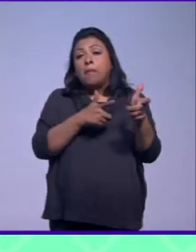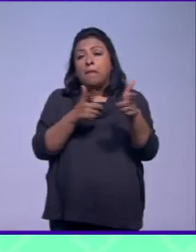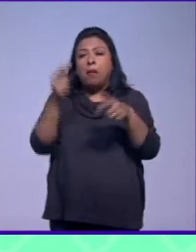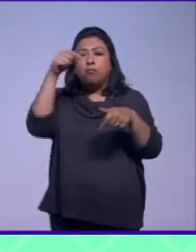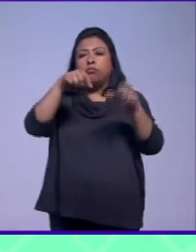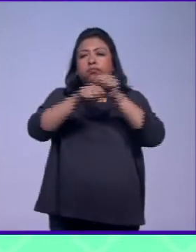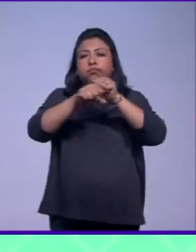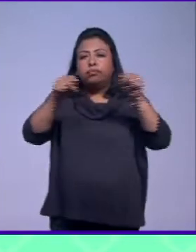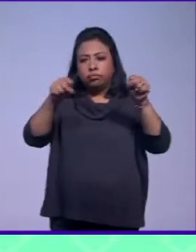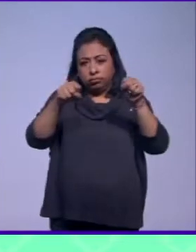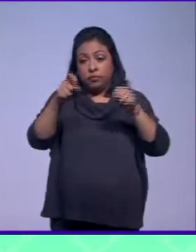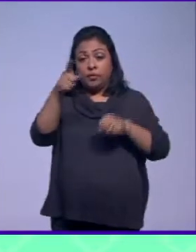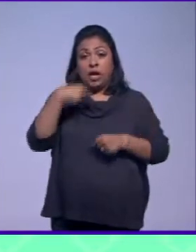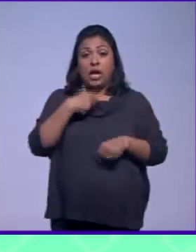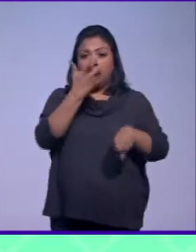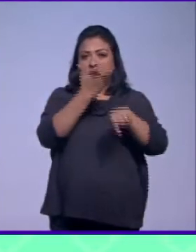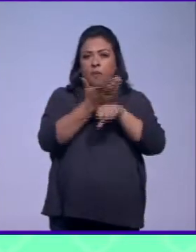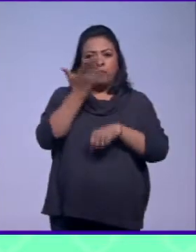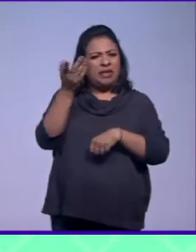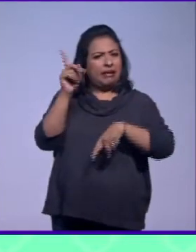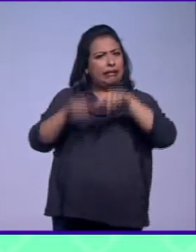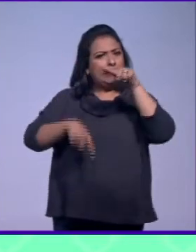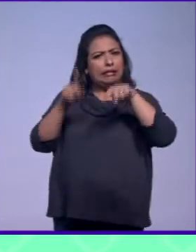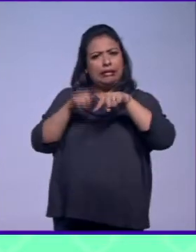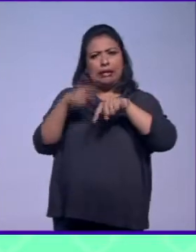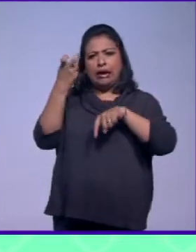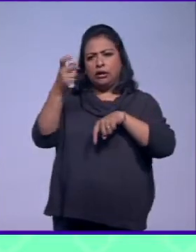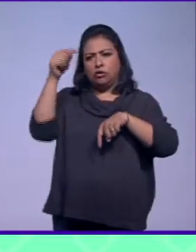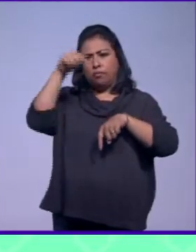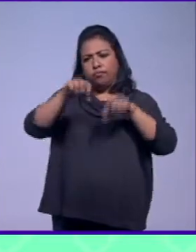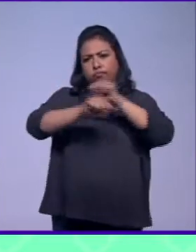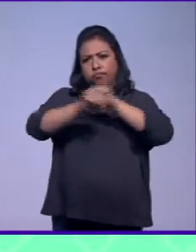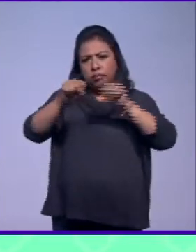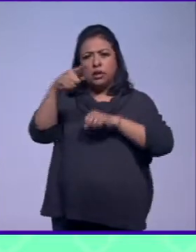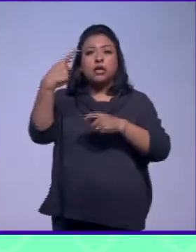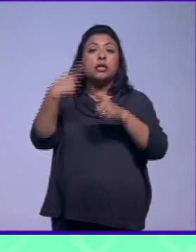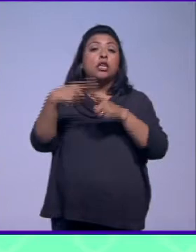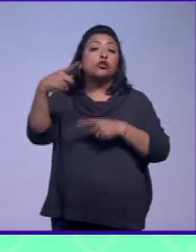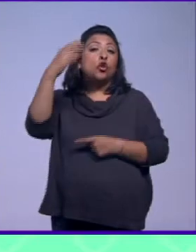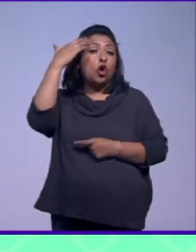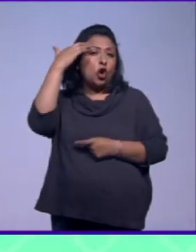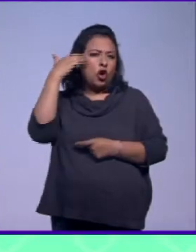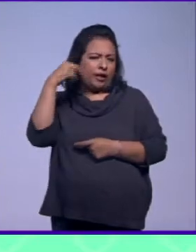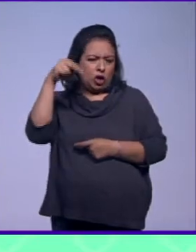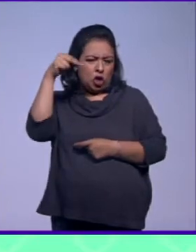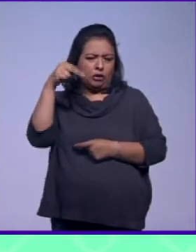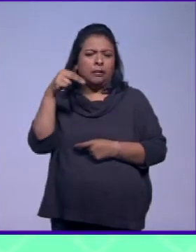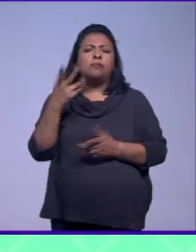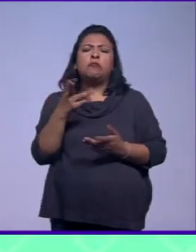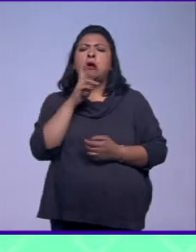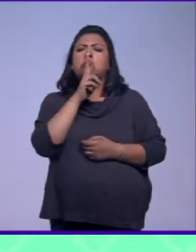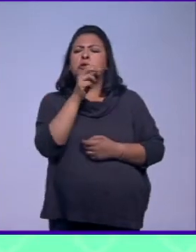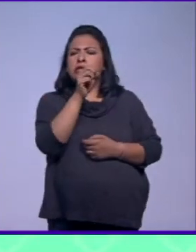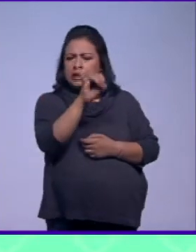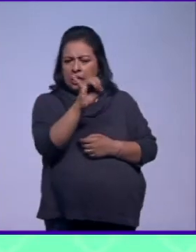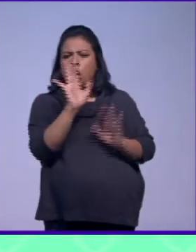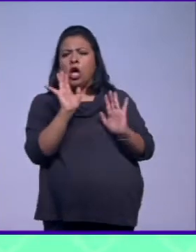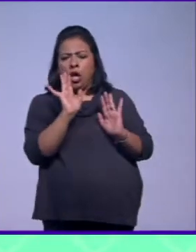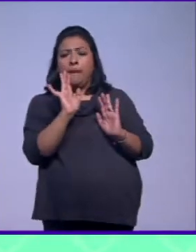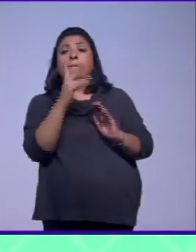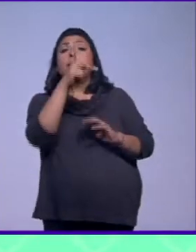en eeuu pide la desnuclearización de corea del norte y corea del norte dice bueno sí pero yo quiero que eeuu